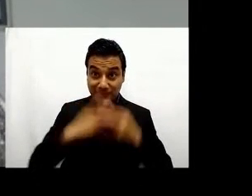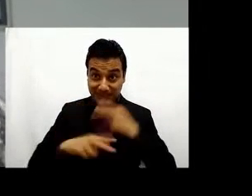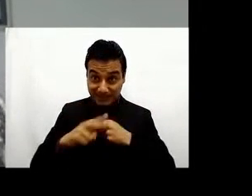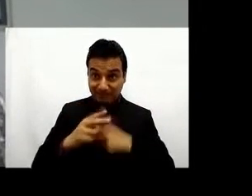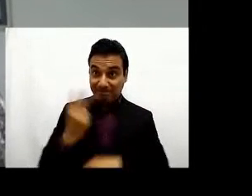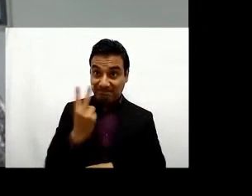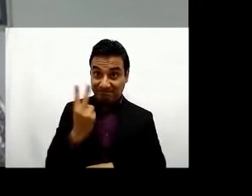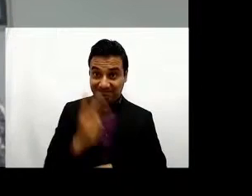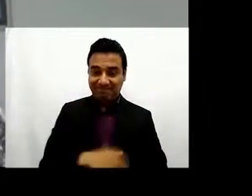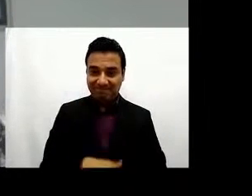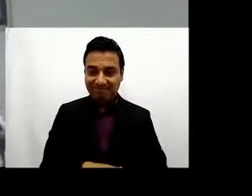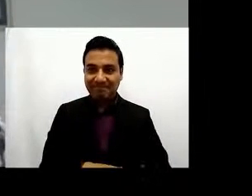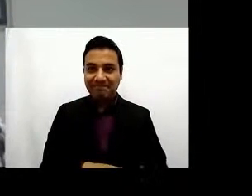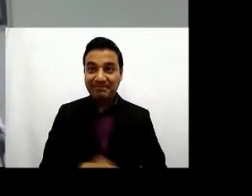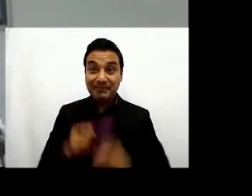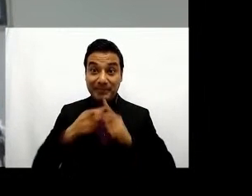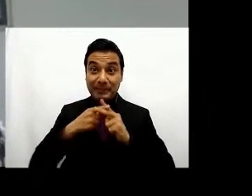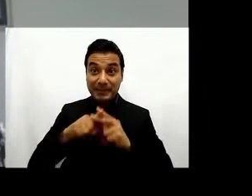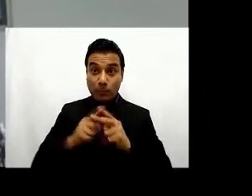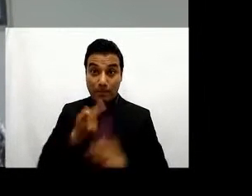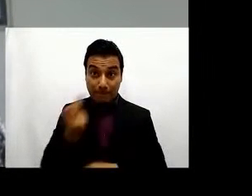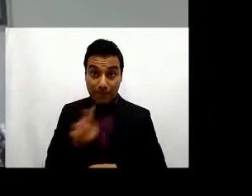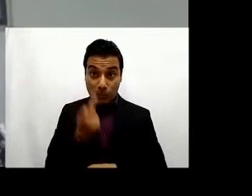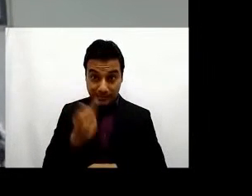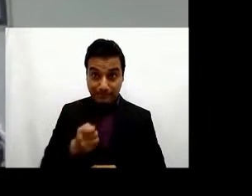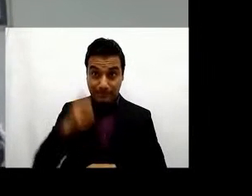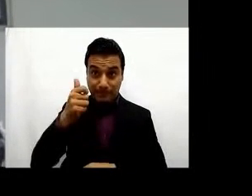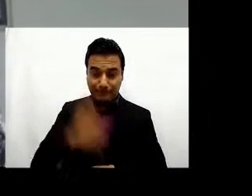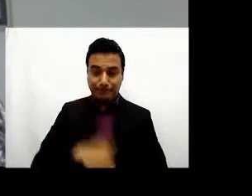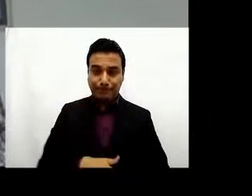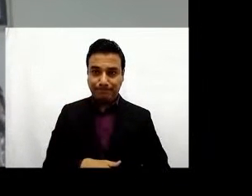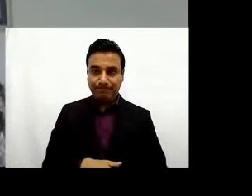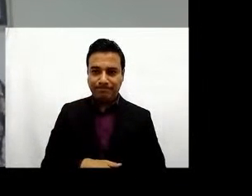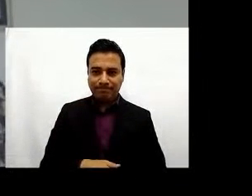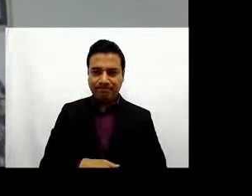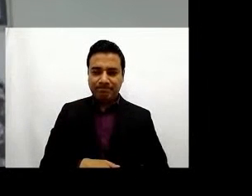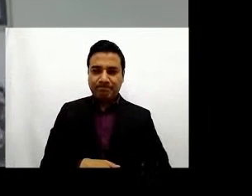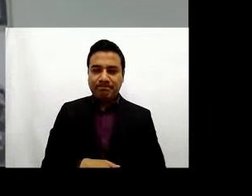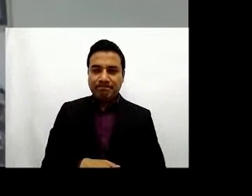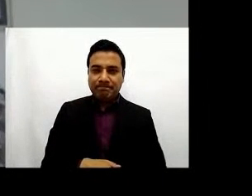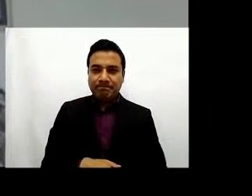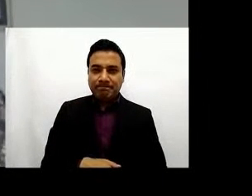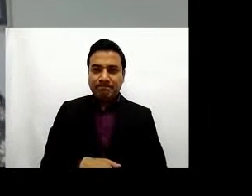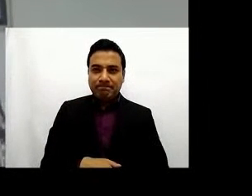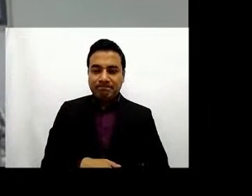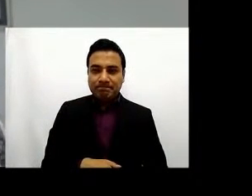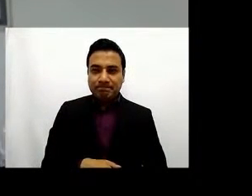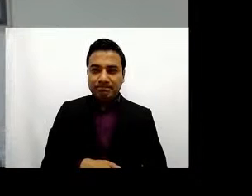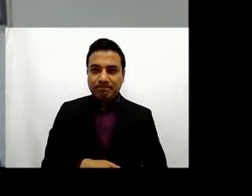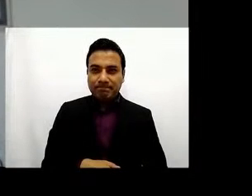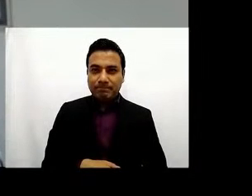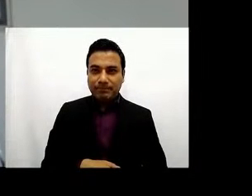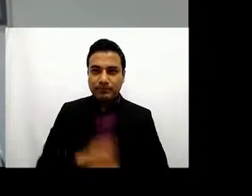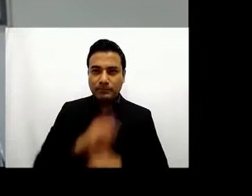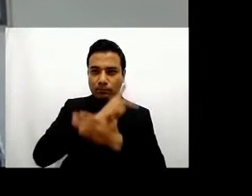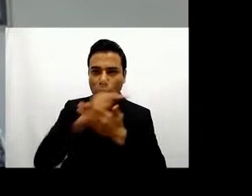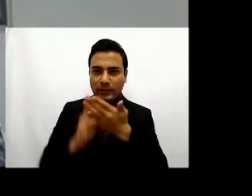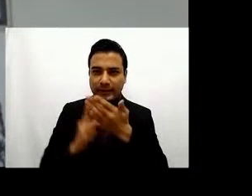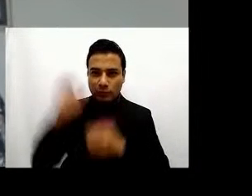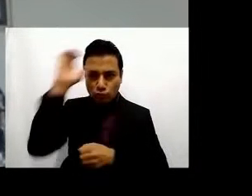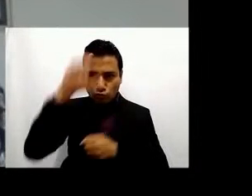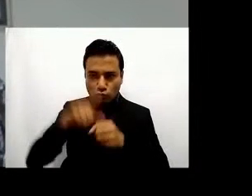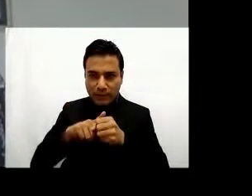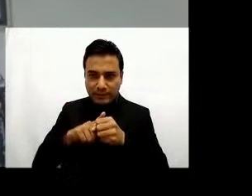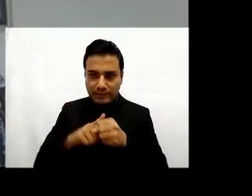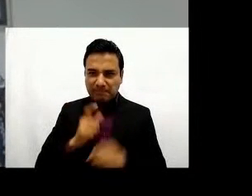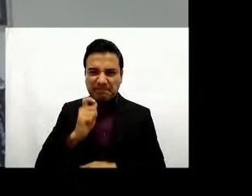y Adriana. Empezamos con la primera pregunta detonadora, que es ¿qué son y cómo funcionan las políticas culturales en